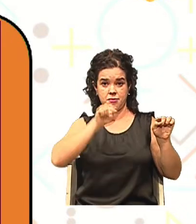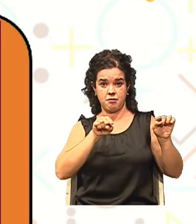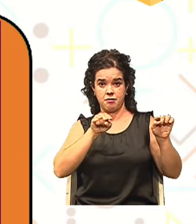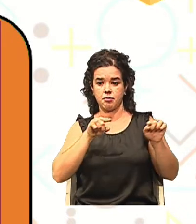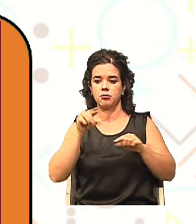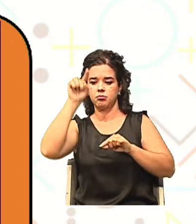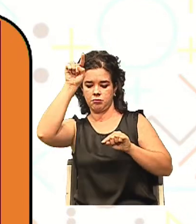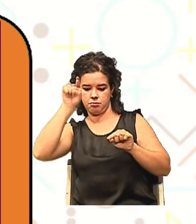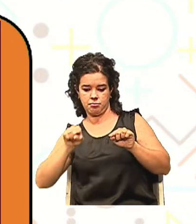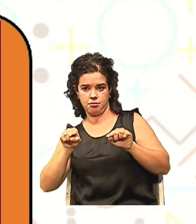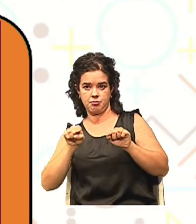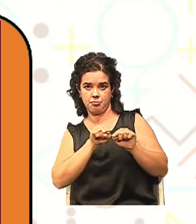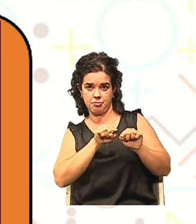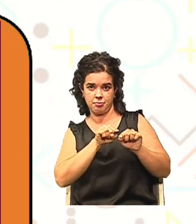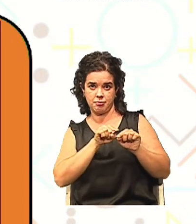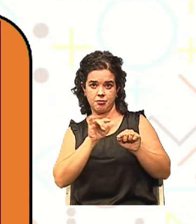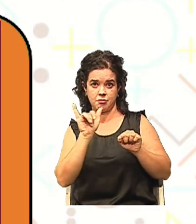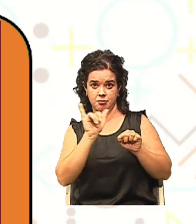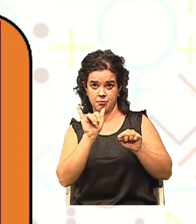los lados,